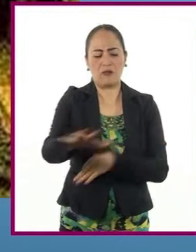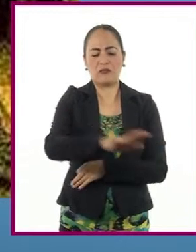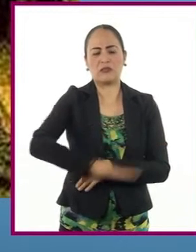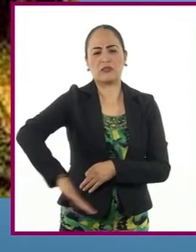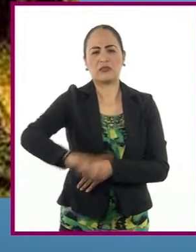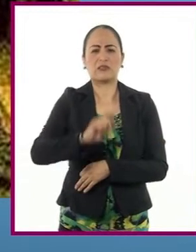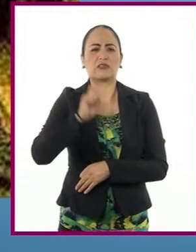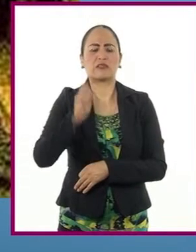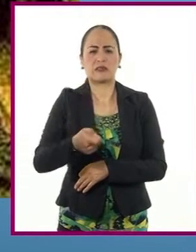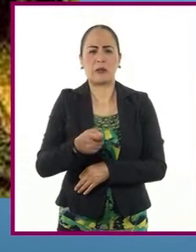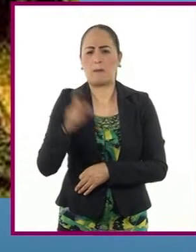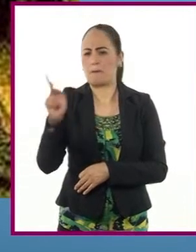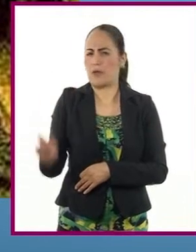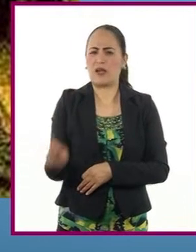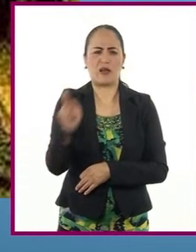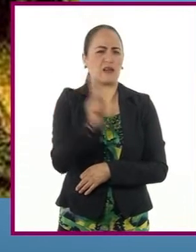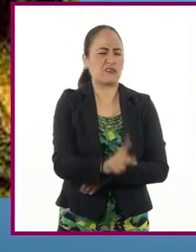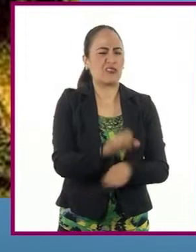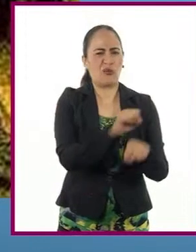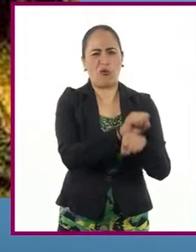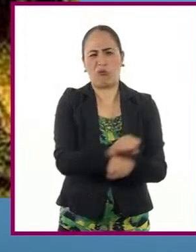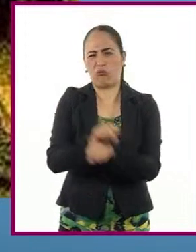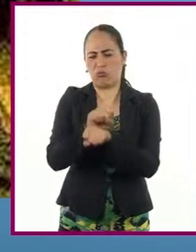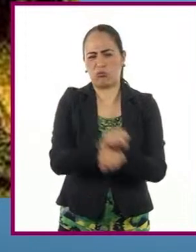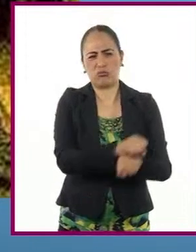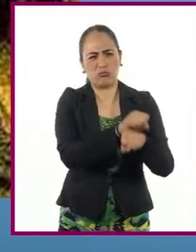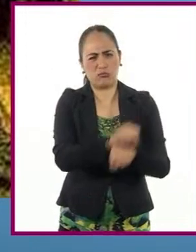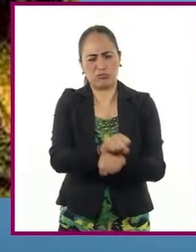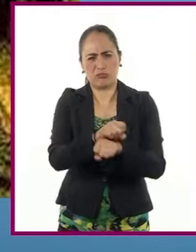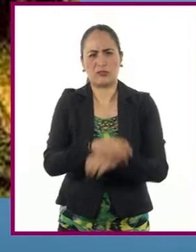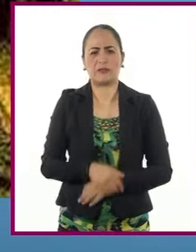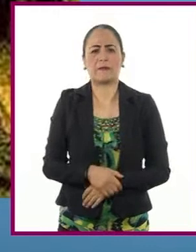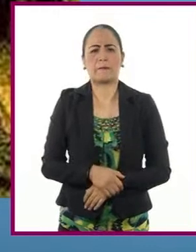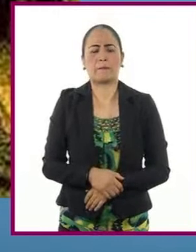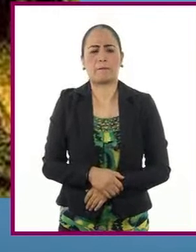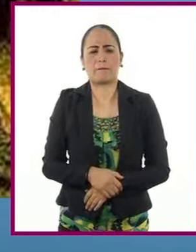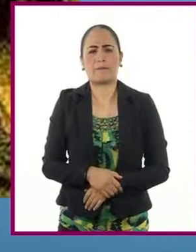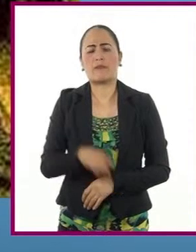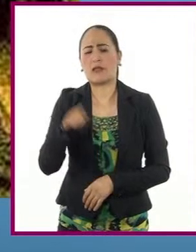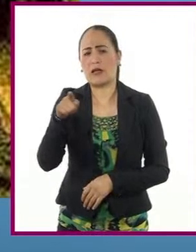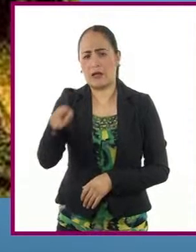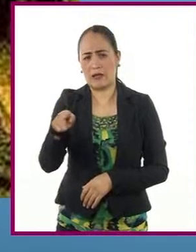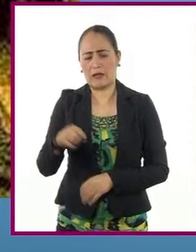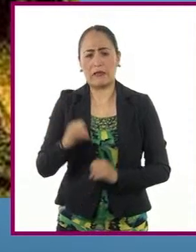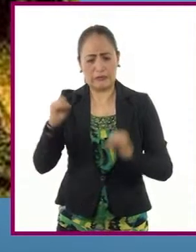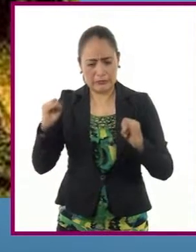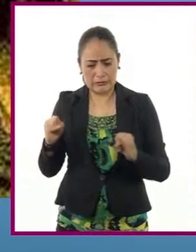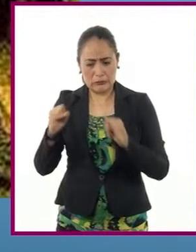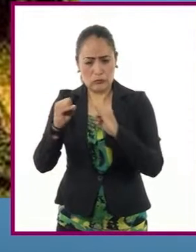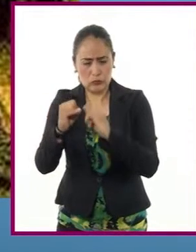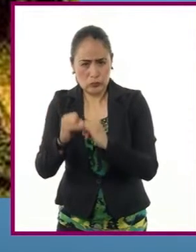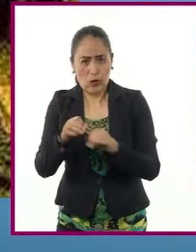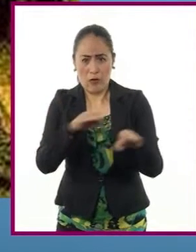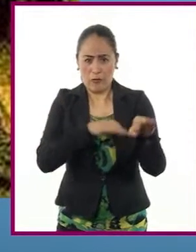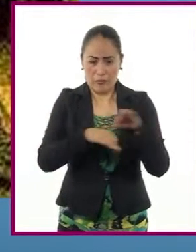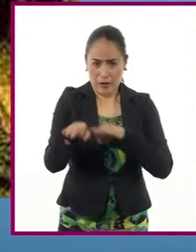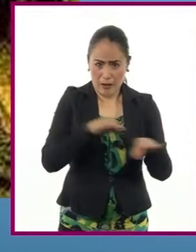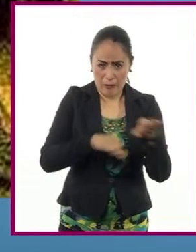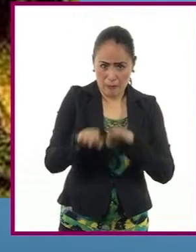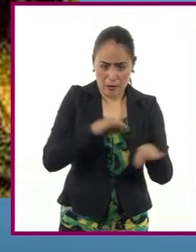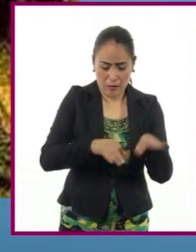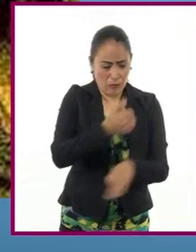prácticamente idéntico al de la esclavitud. Esta institución deja de ser una fuente de trabajo privado